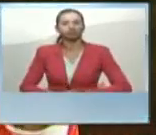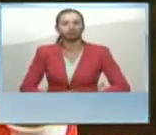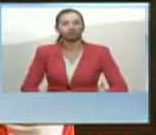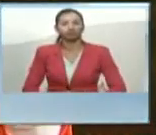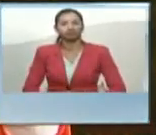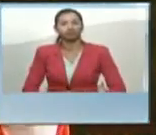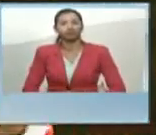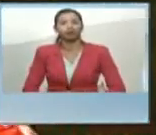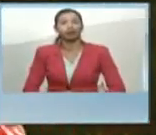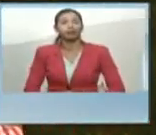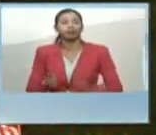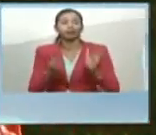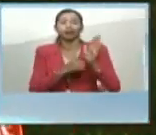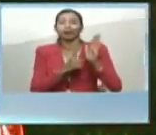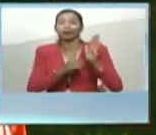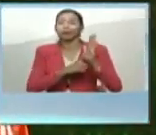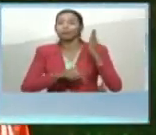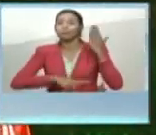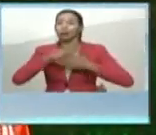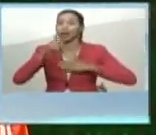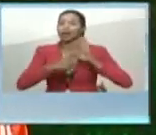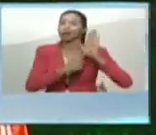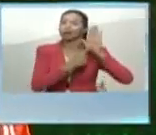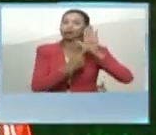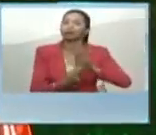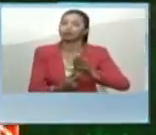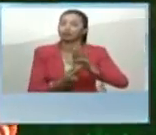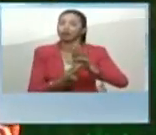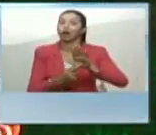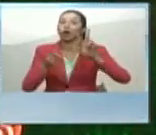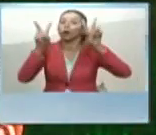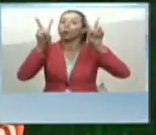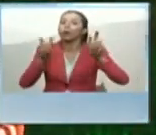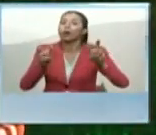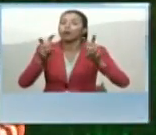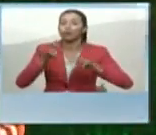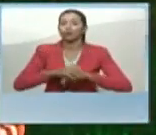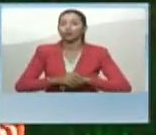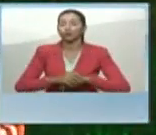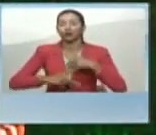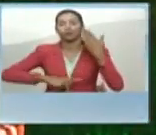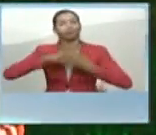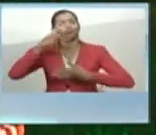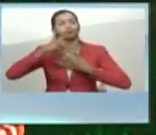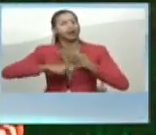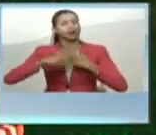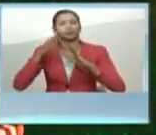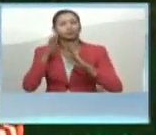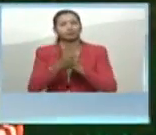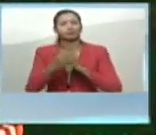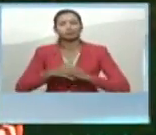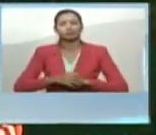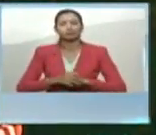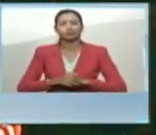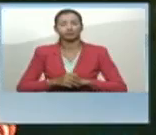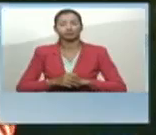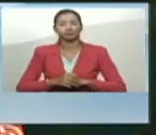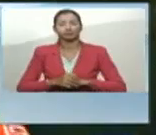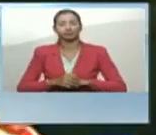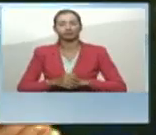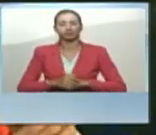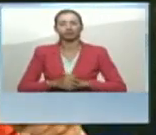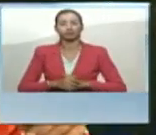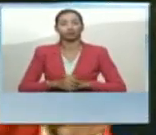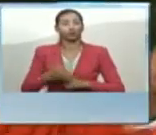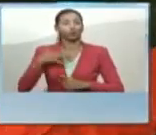un plan, caballero, productivo, nuevo. Y el plan para ponerle la mano, estoy